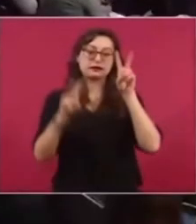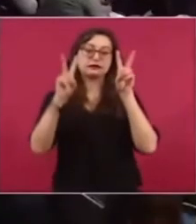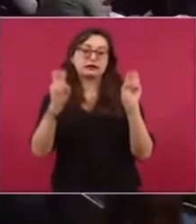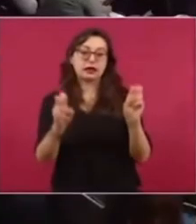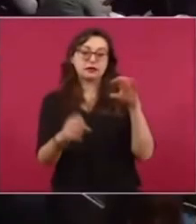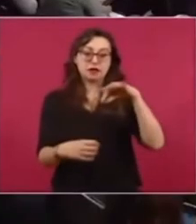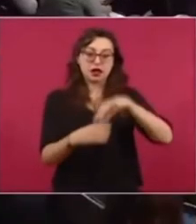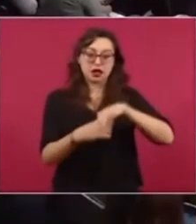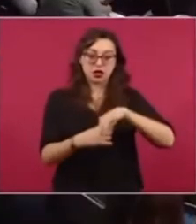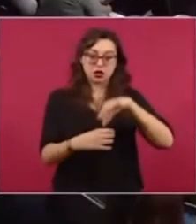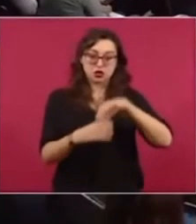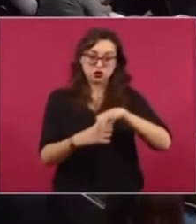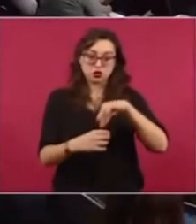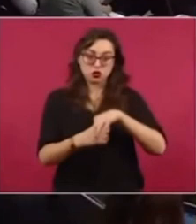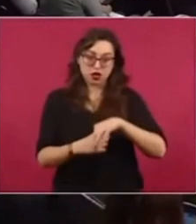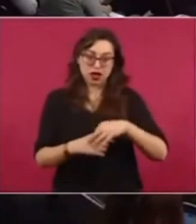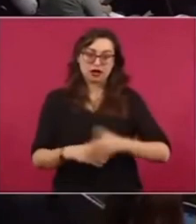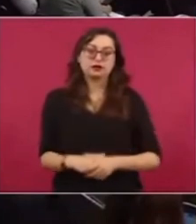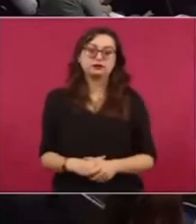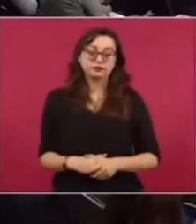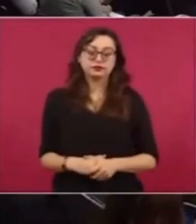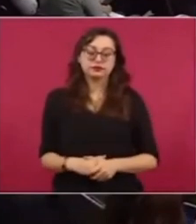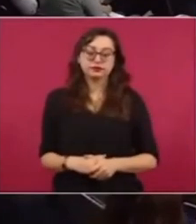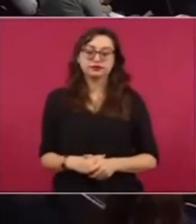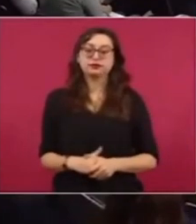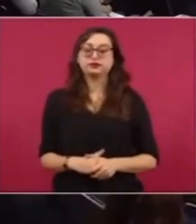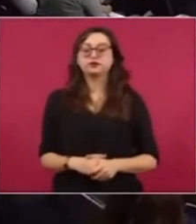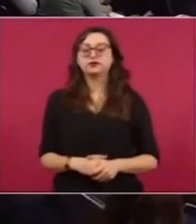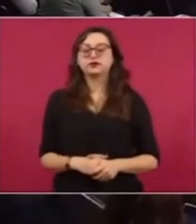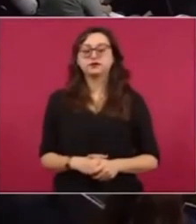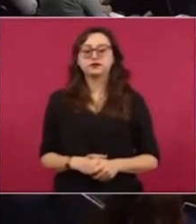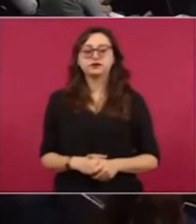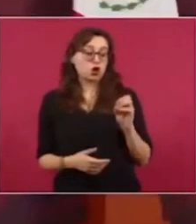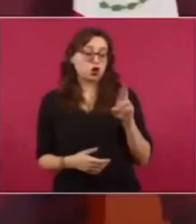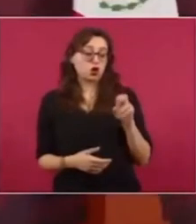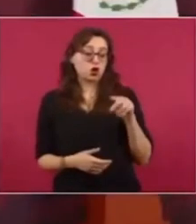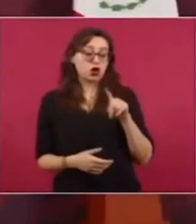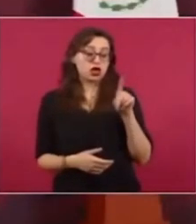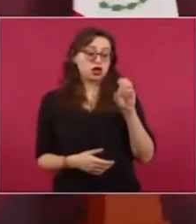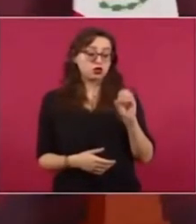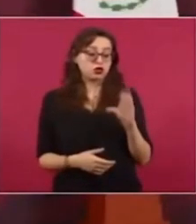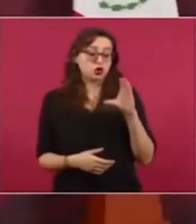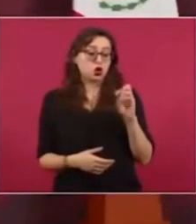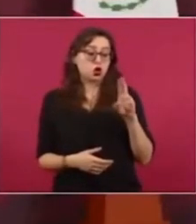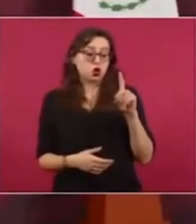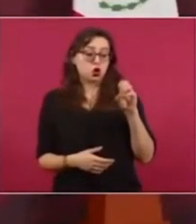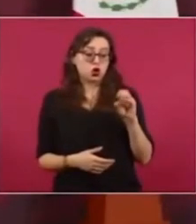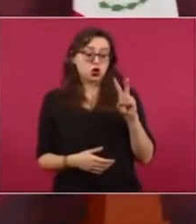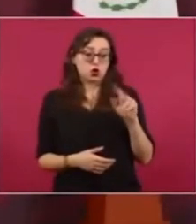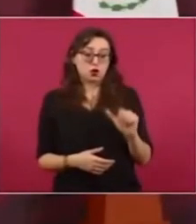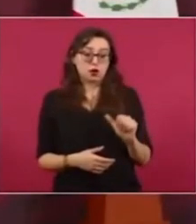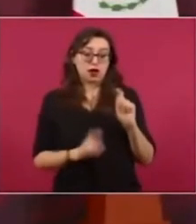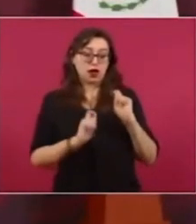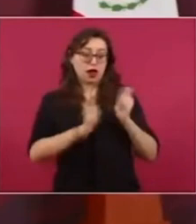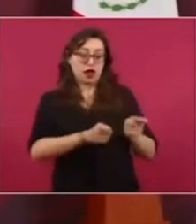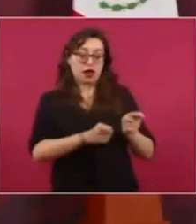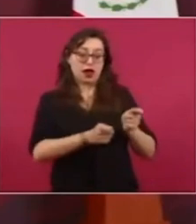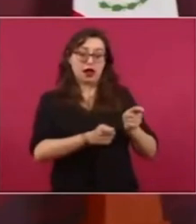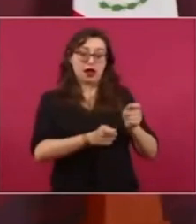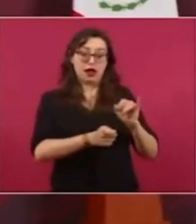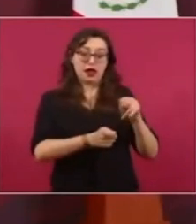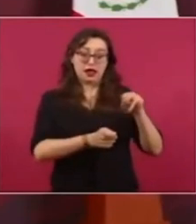Eso tenía, cuando lo nombraron el que se va, Lorenzo Córdoba, tenía 28 años